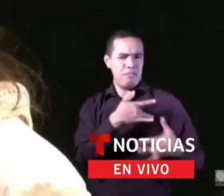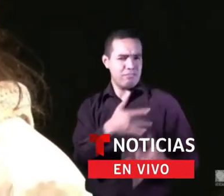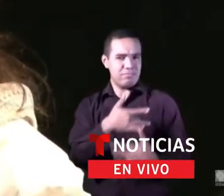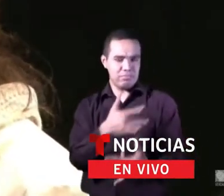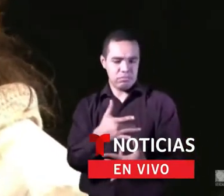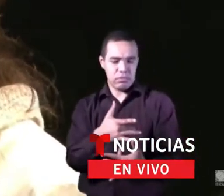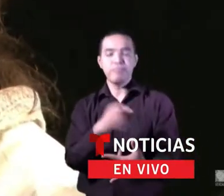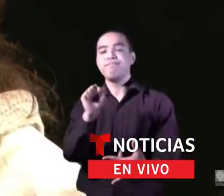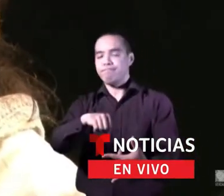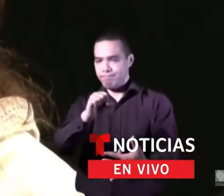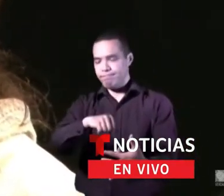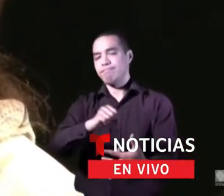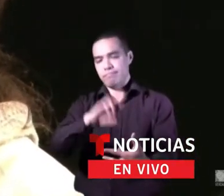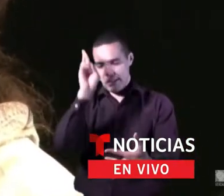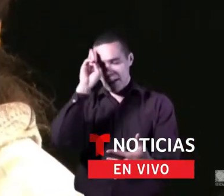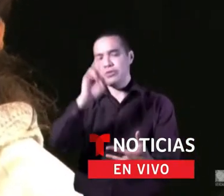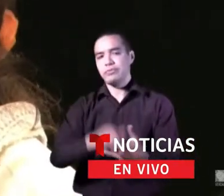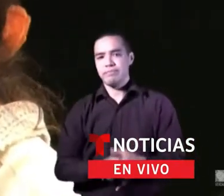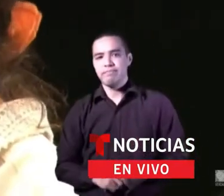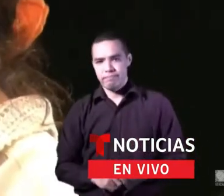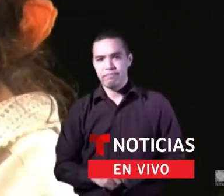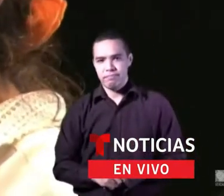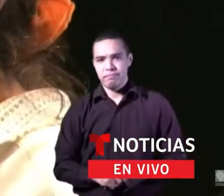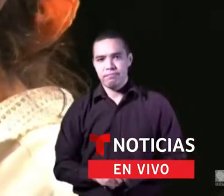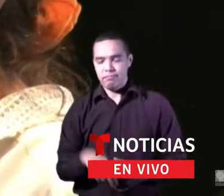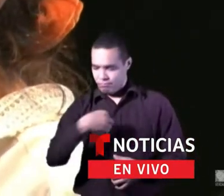si hemos sido generosos las víctimas